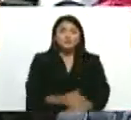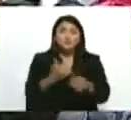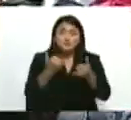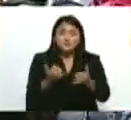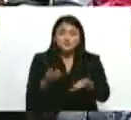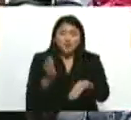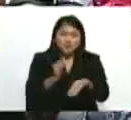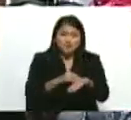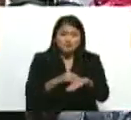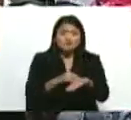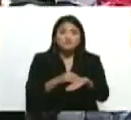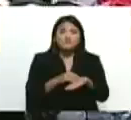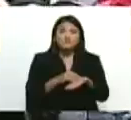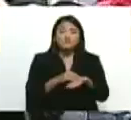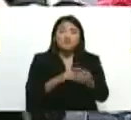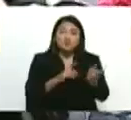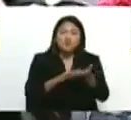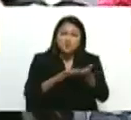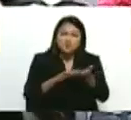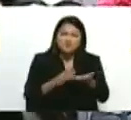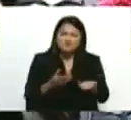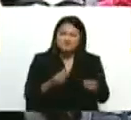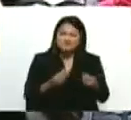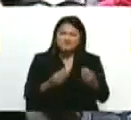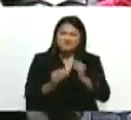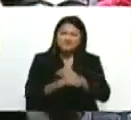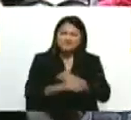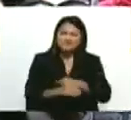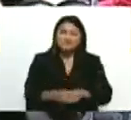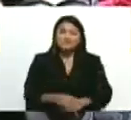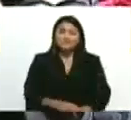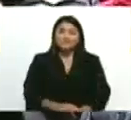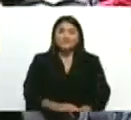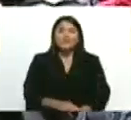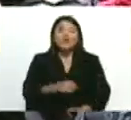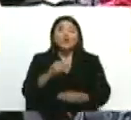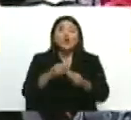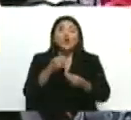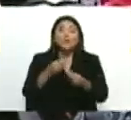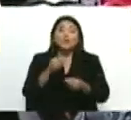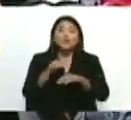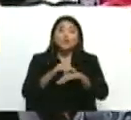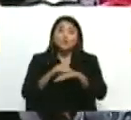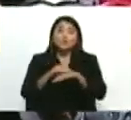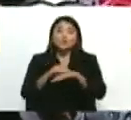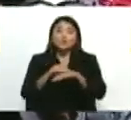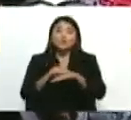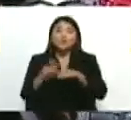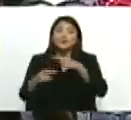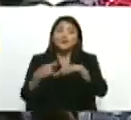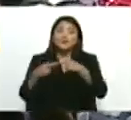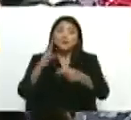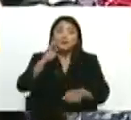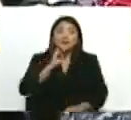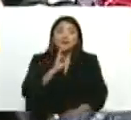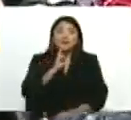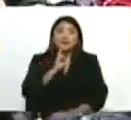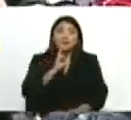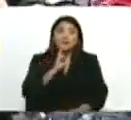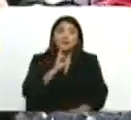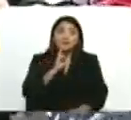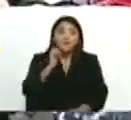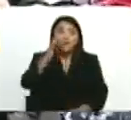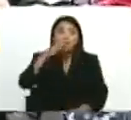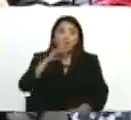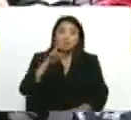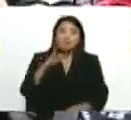pueden presentarse como la solución del problema. Eso se va a solucionar en el marco de la revolución bolivariana, con el